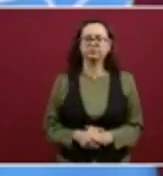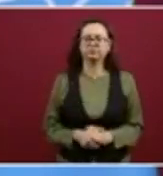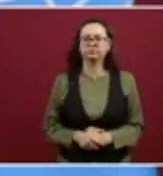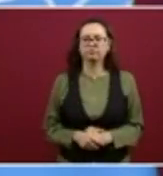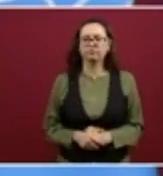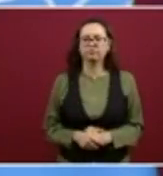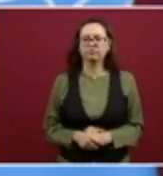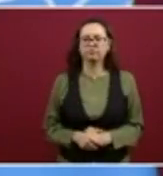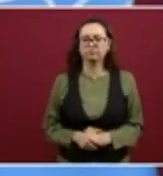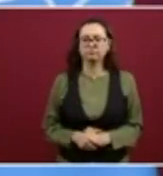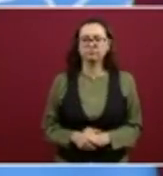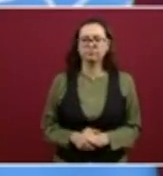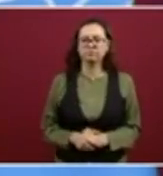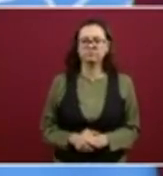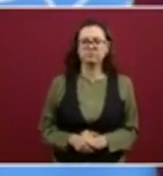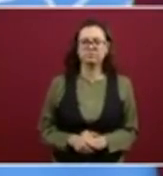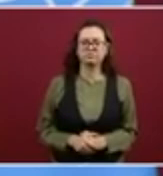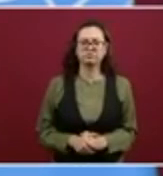cómo